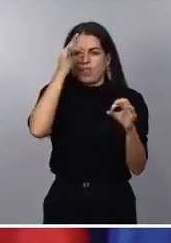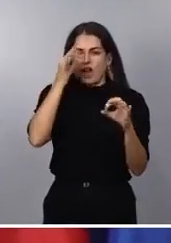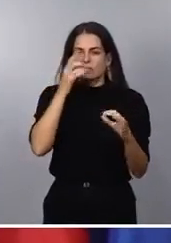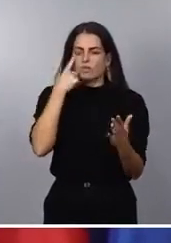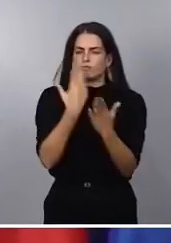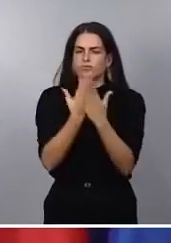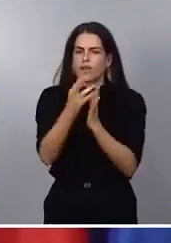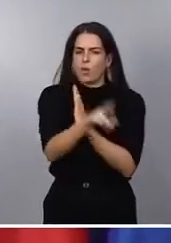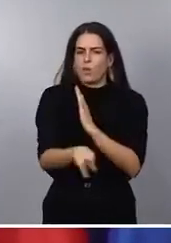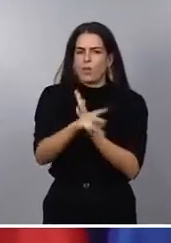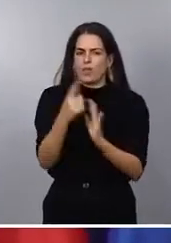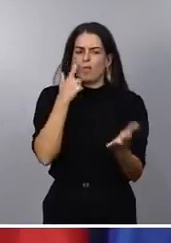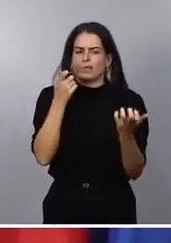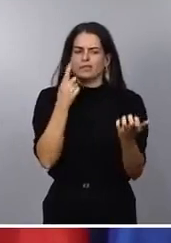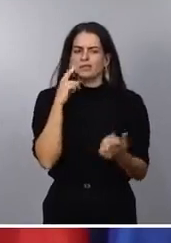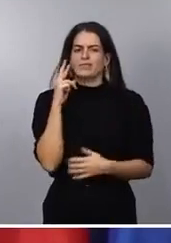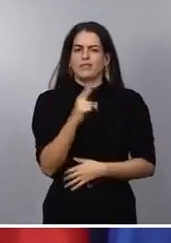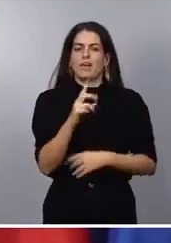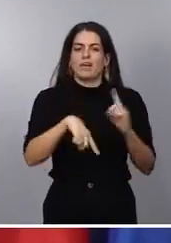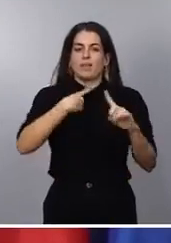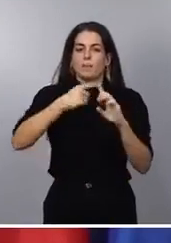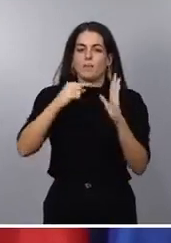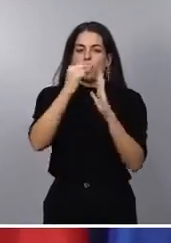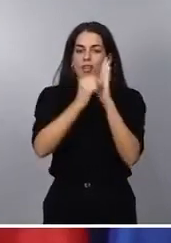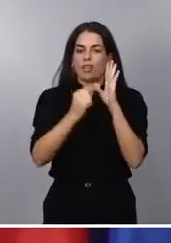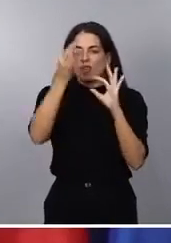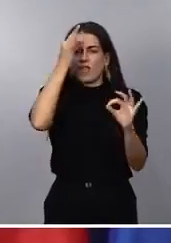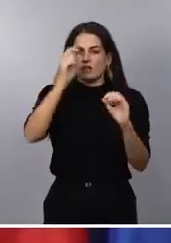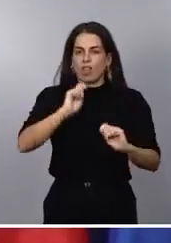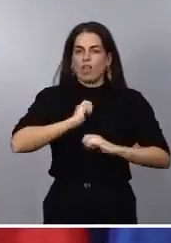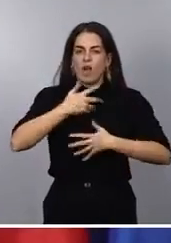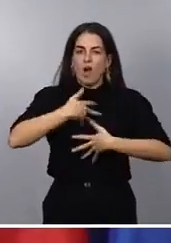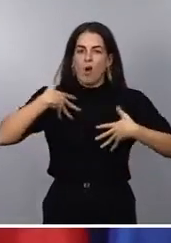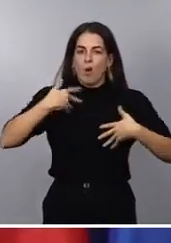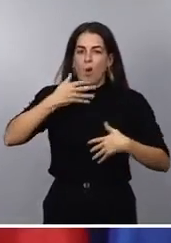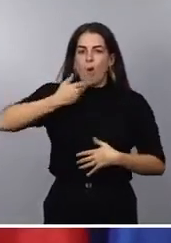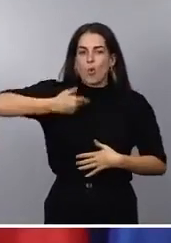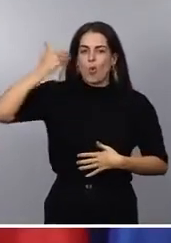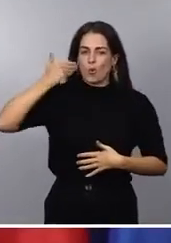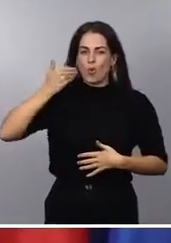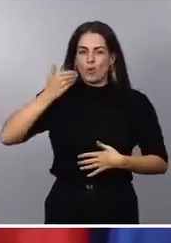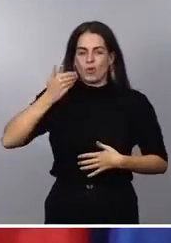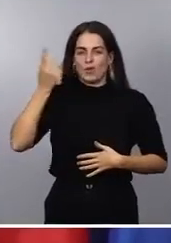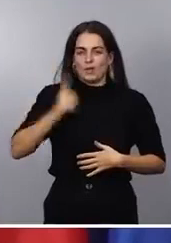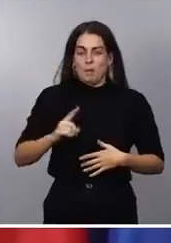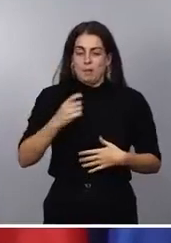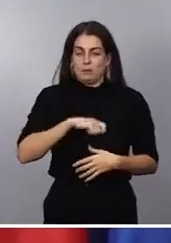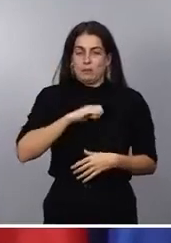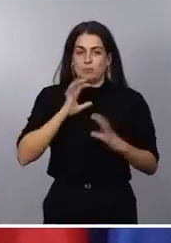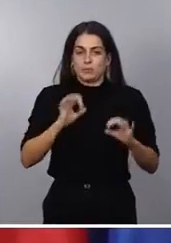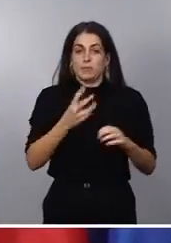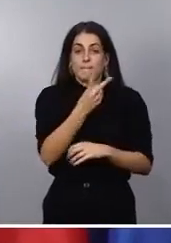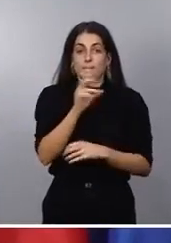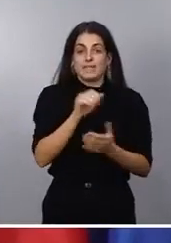e que, además, son datos que nos facen sentir orgullosos e que nos deben facer sentir orgullosos como país. E son 20 millóns de